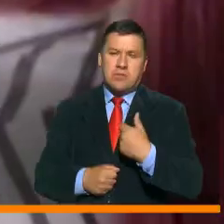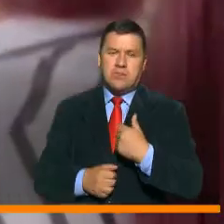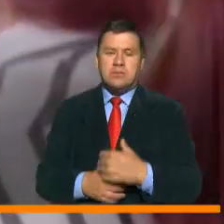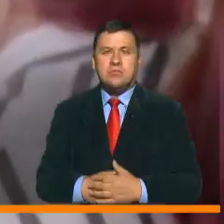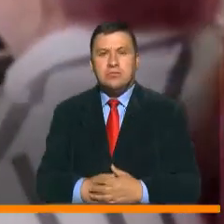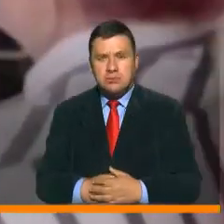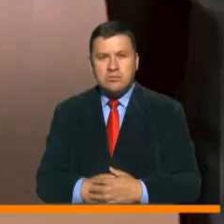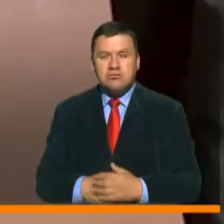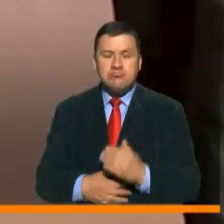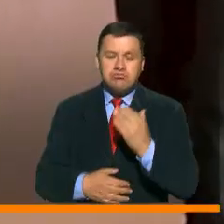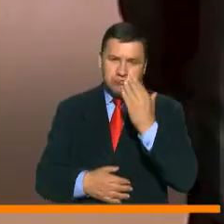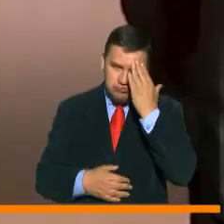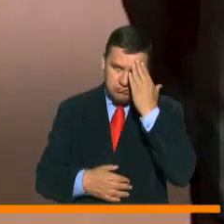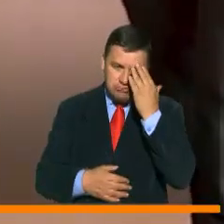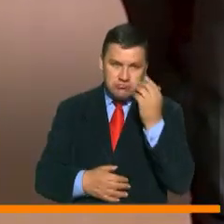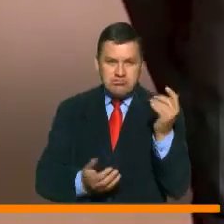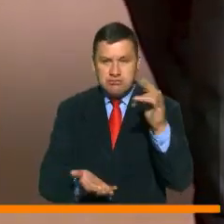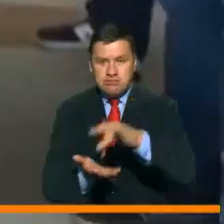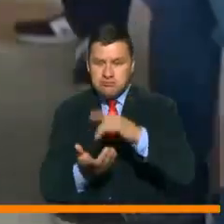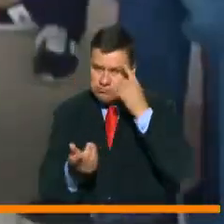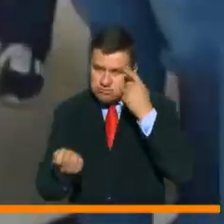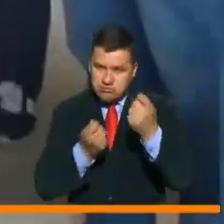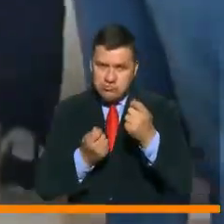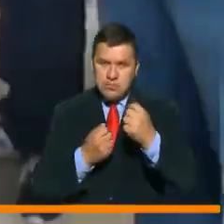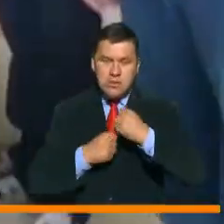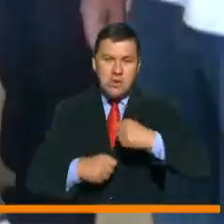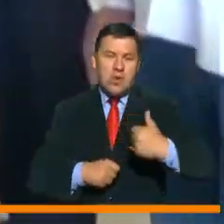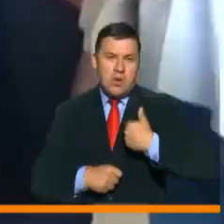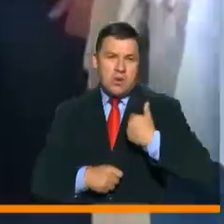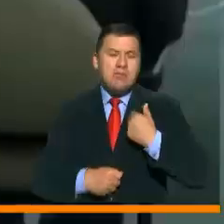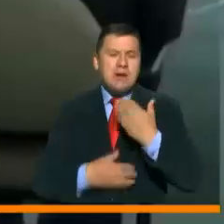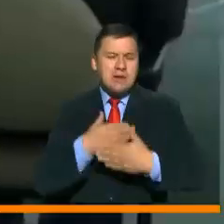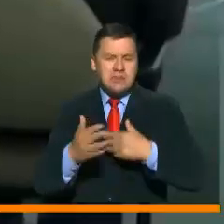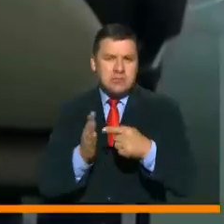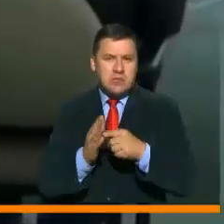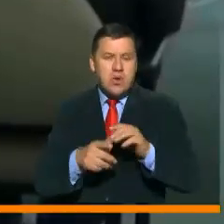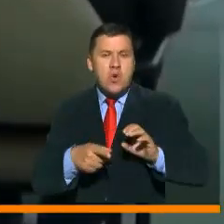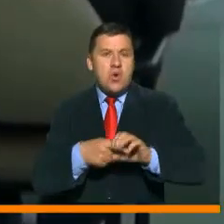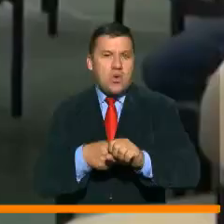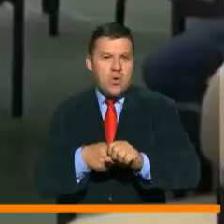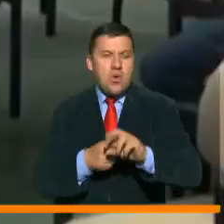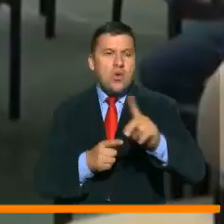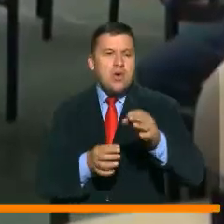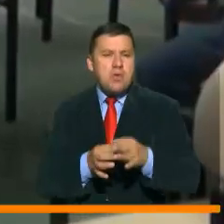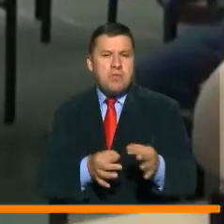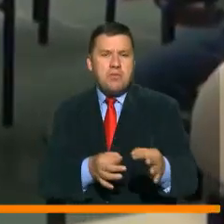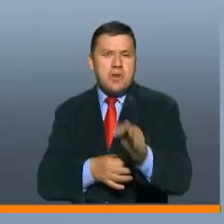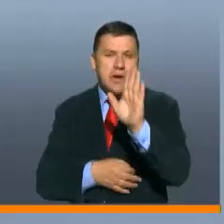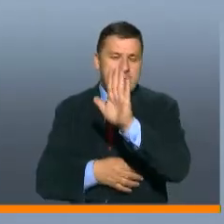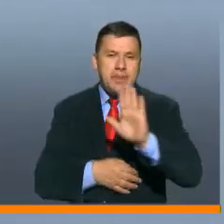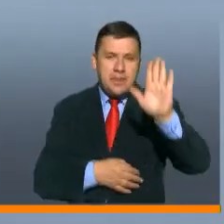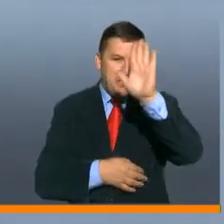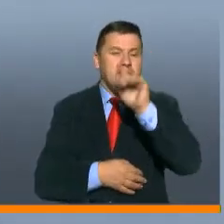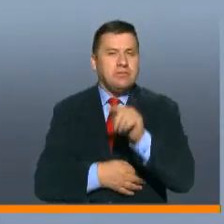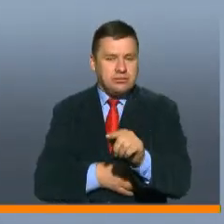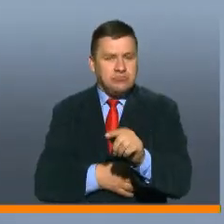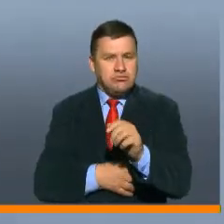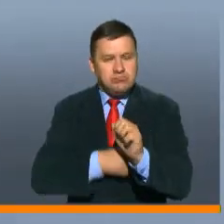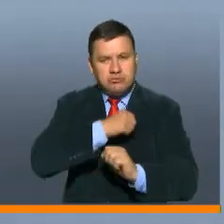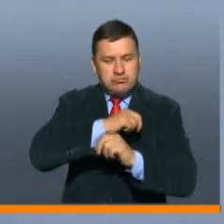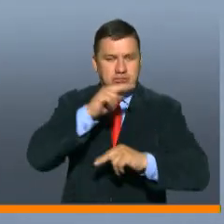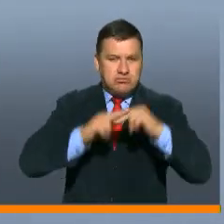cabe destacar que la llegada de la estrategia sacúdete se realiza a través de cupos o en otros municipios del departamento con